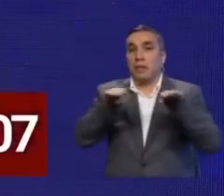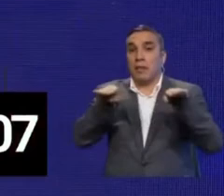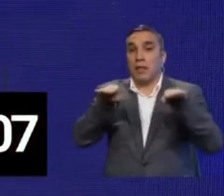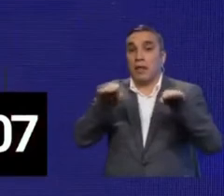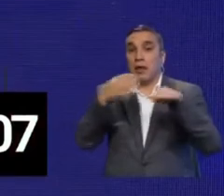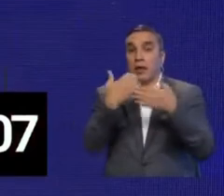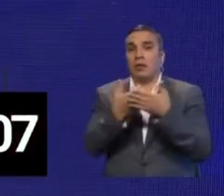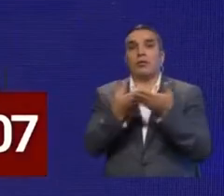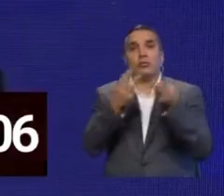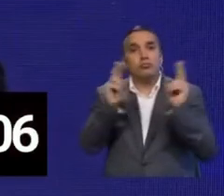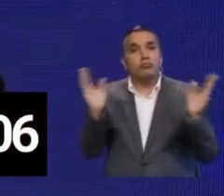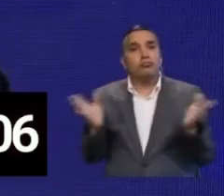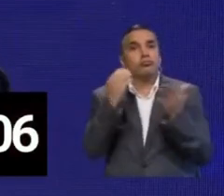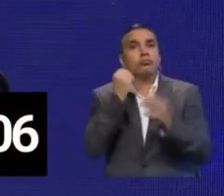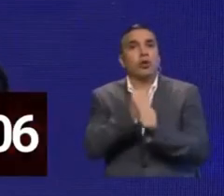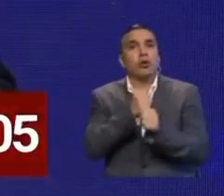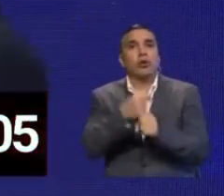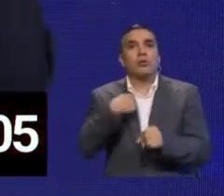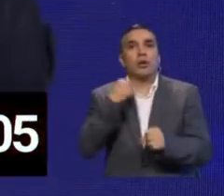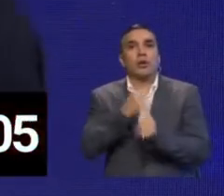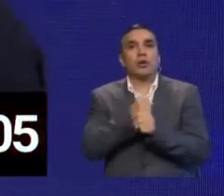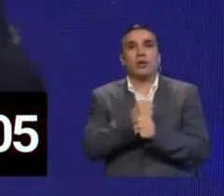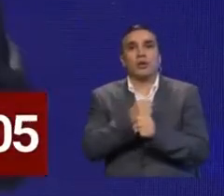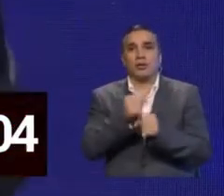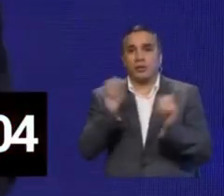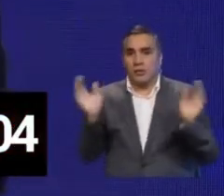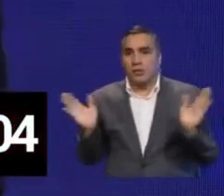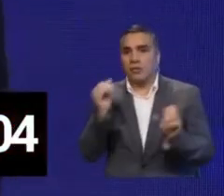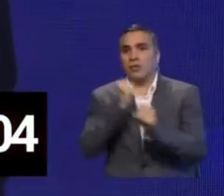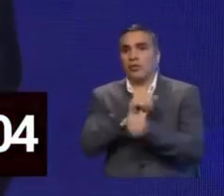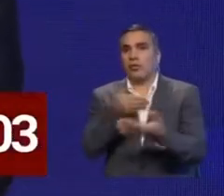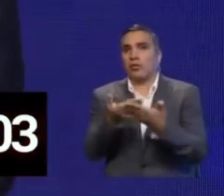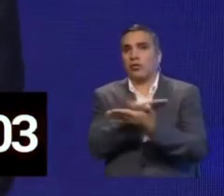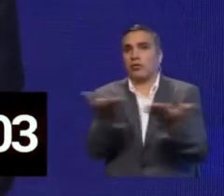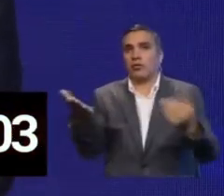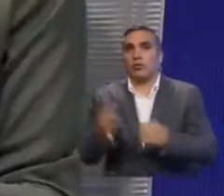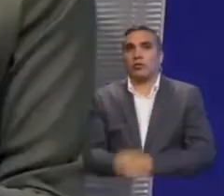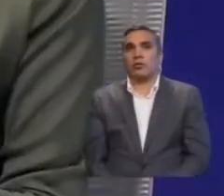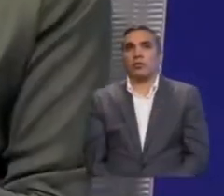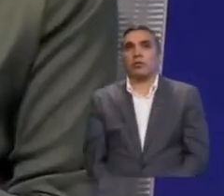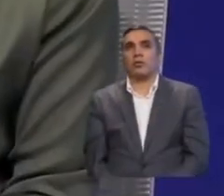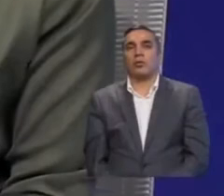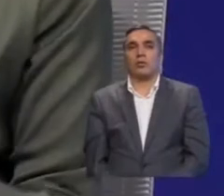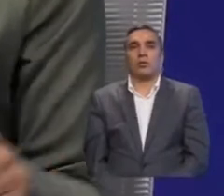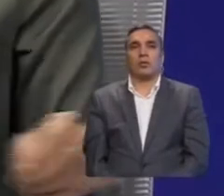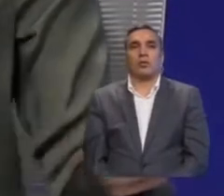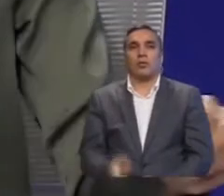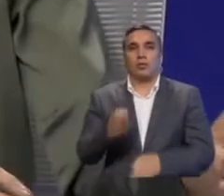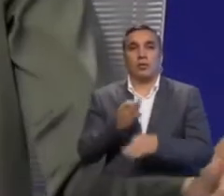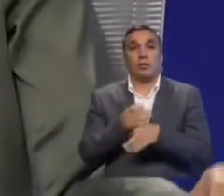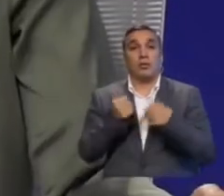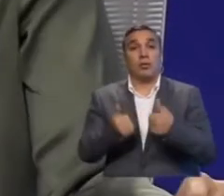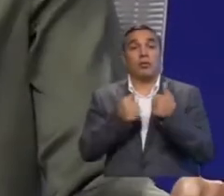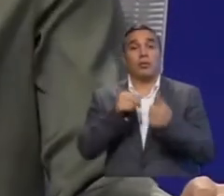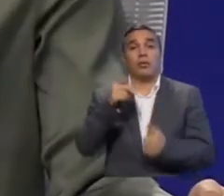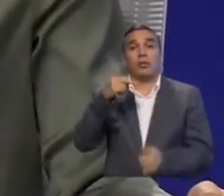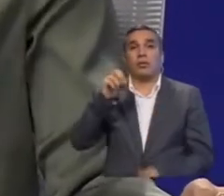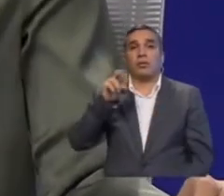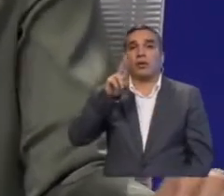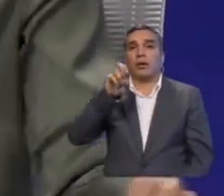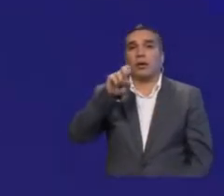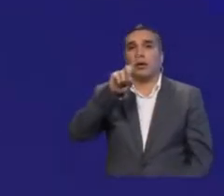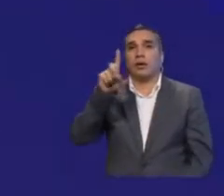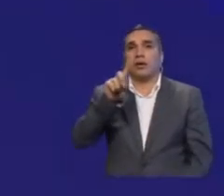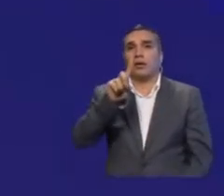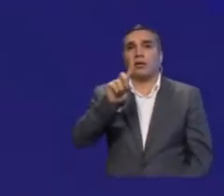a generar trabajo. Mi trabajo será generar trabajo para ustedes. Inmediatamente el turno del candidato Yacu Peris.